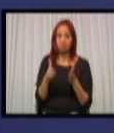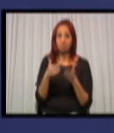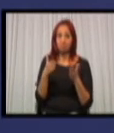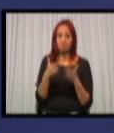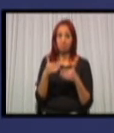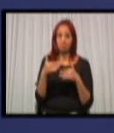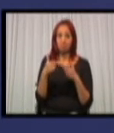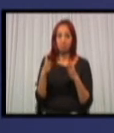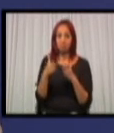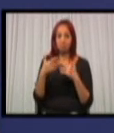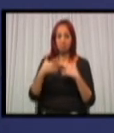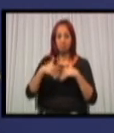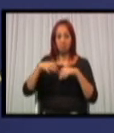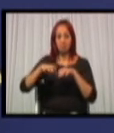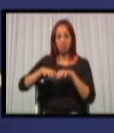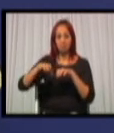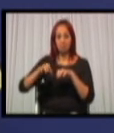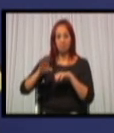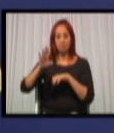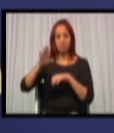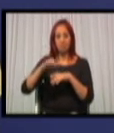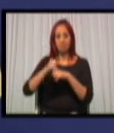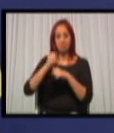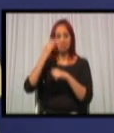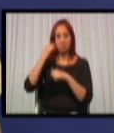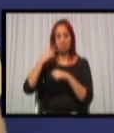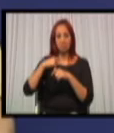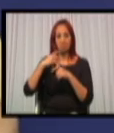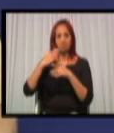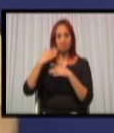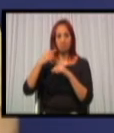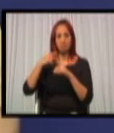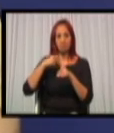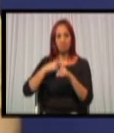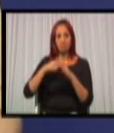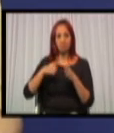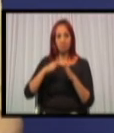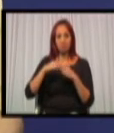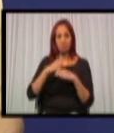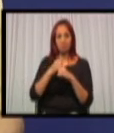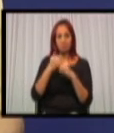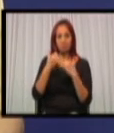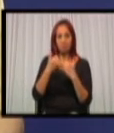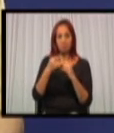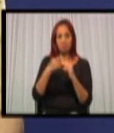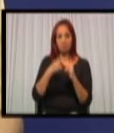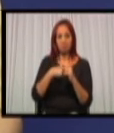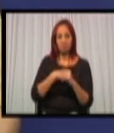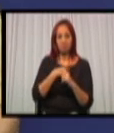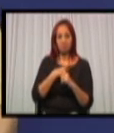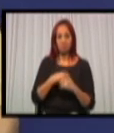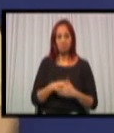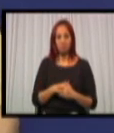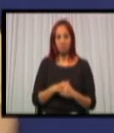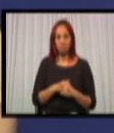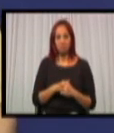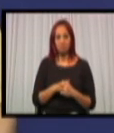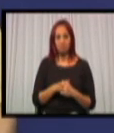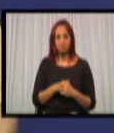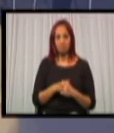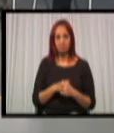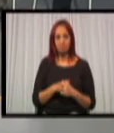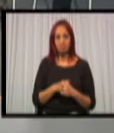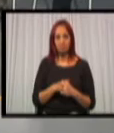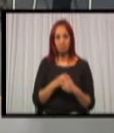pequeñas empresas en el cantón. Me comprometo a hacerlo porque eso lo he hecho desde la calle y lo voy a hacer ahora desde la alcaldía. Muy bien, don Jairo.